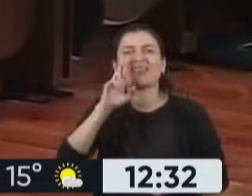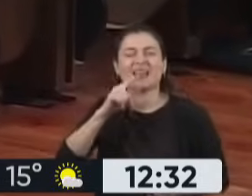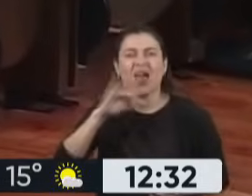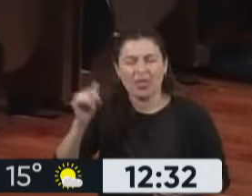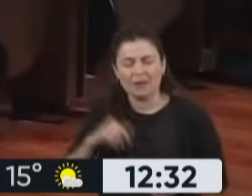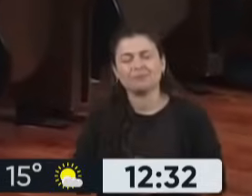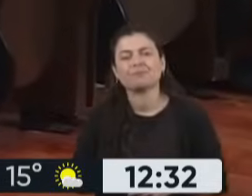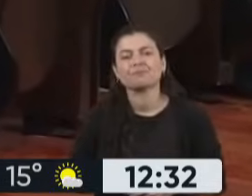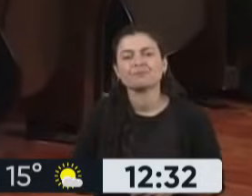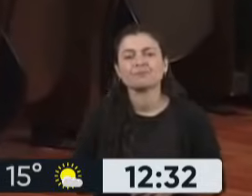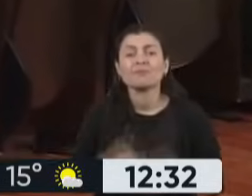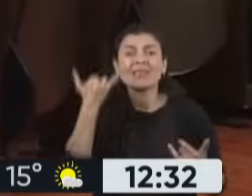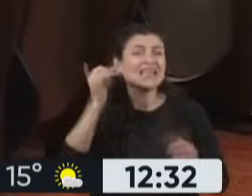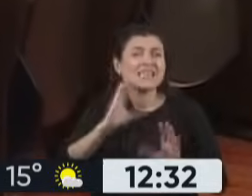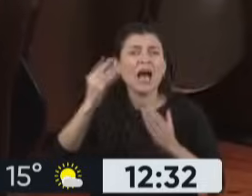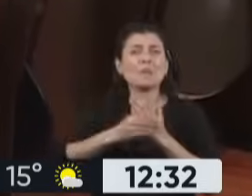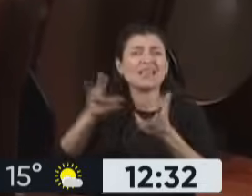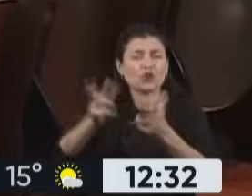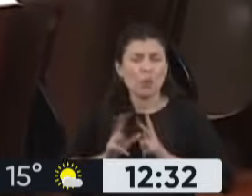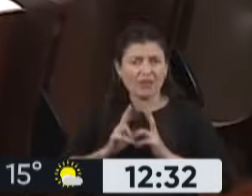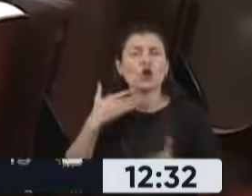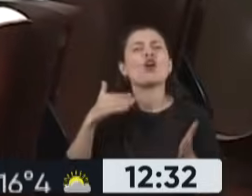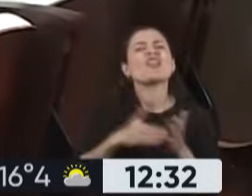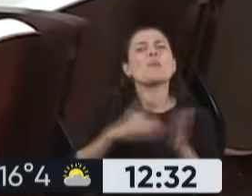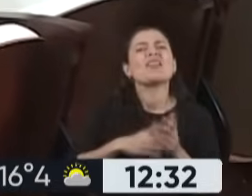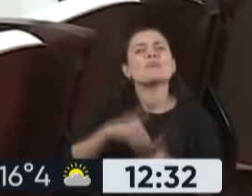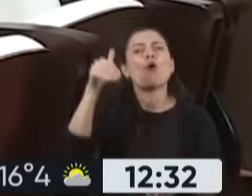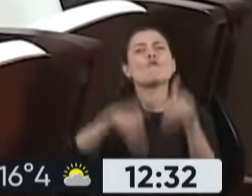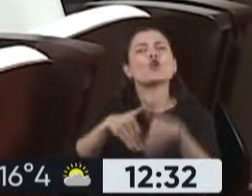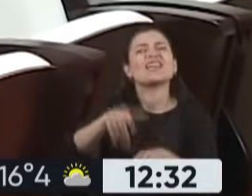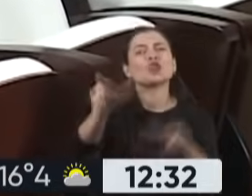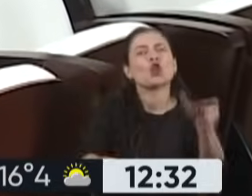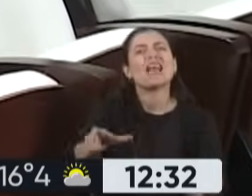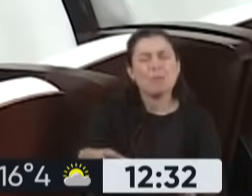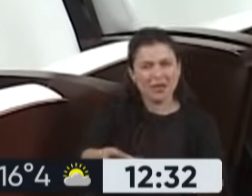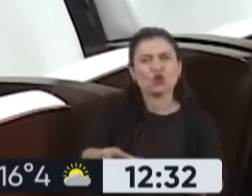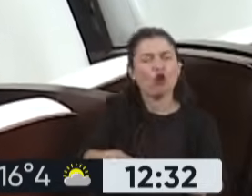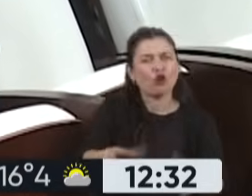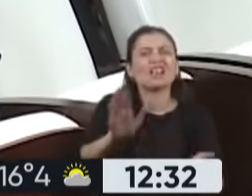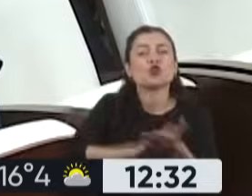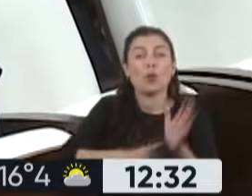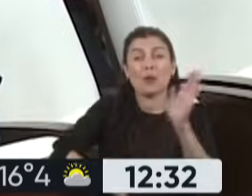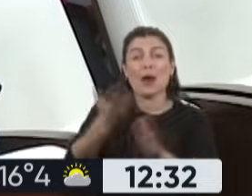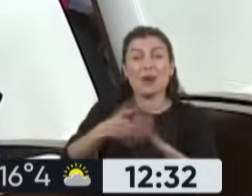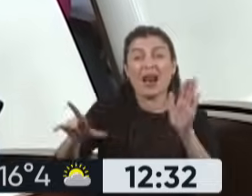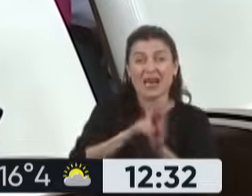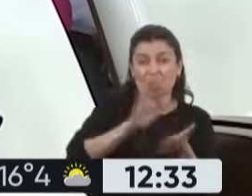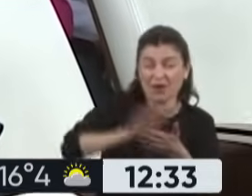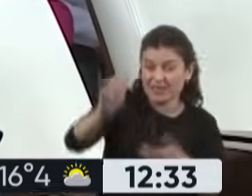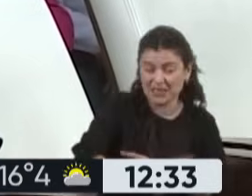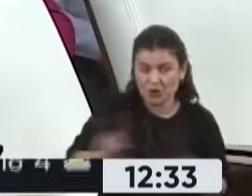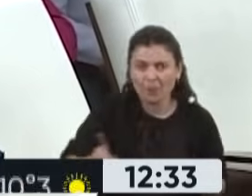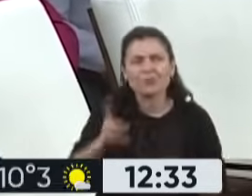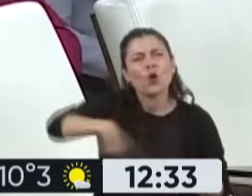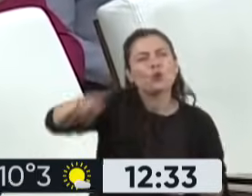Caputo lo dijo clarito, va a depender del voto de los ciudadanos que esto se lleve adelante. ¿Qué expectativas efectivas tienen que se